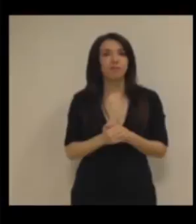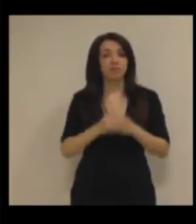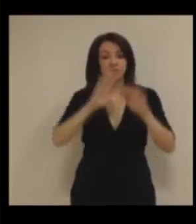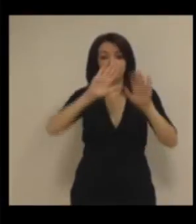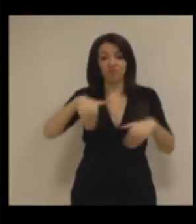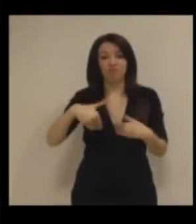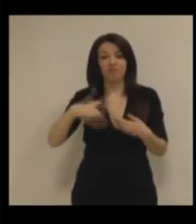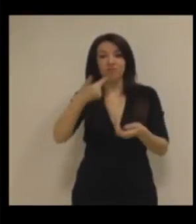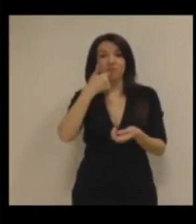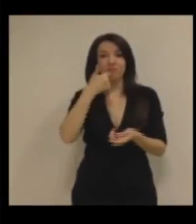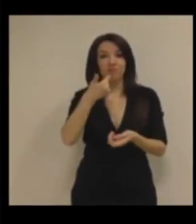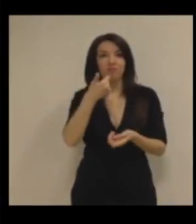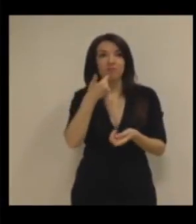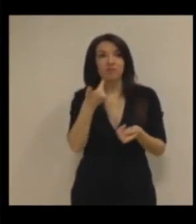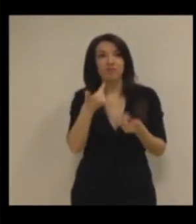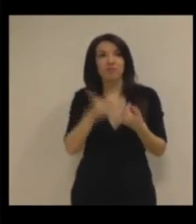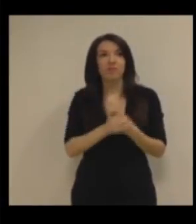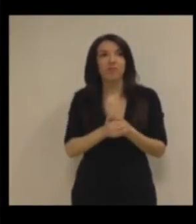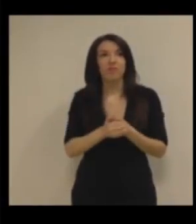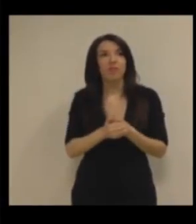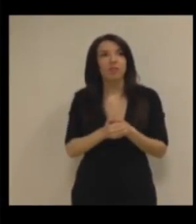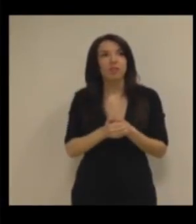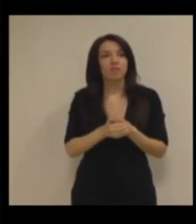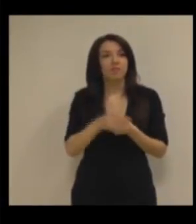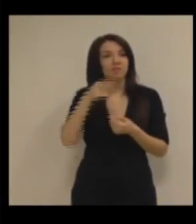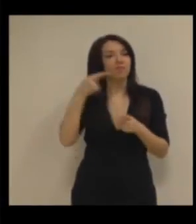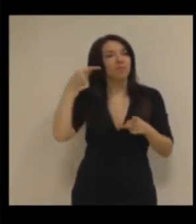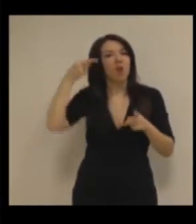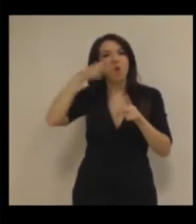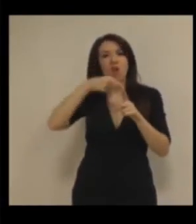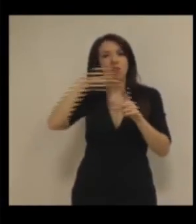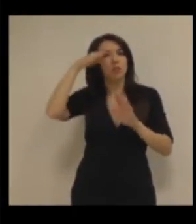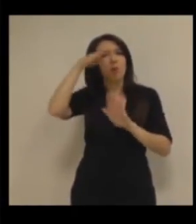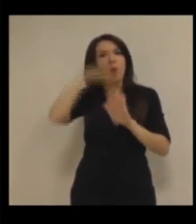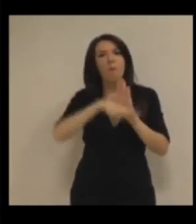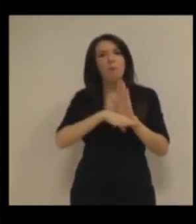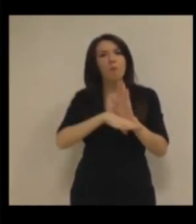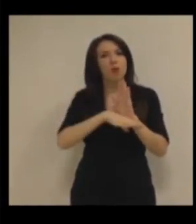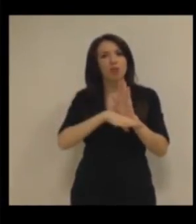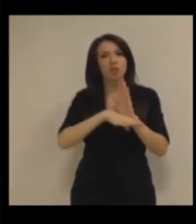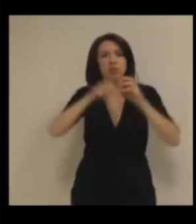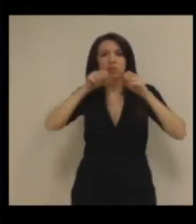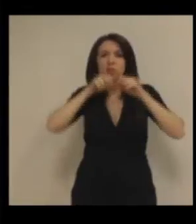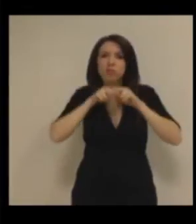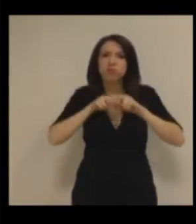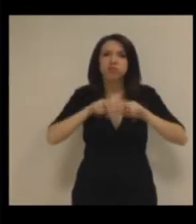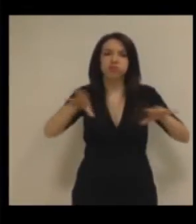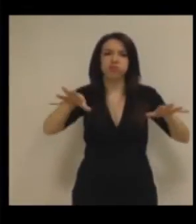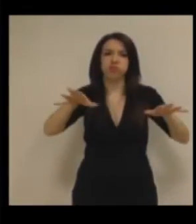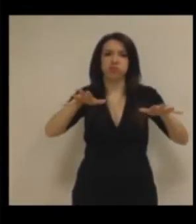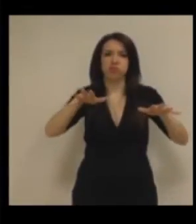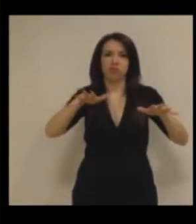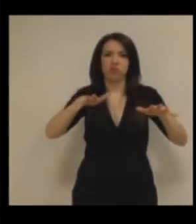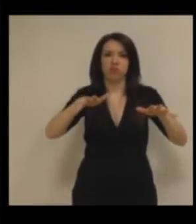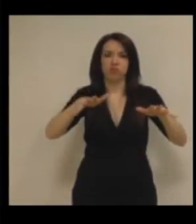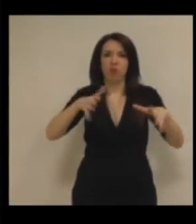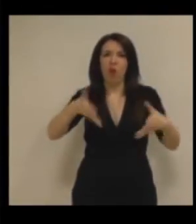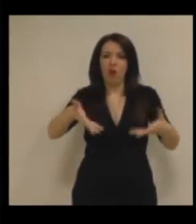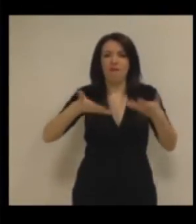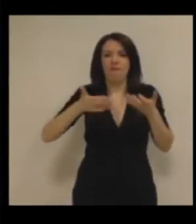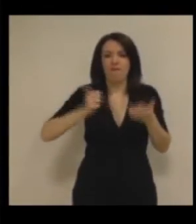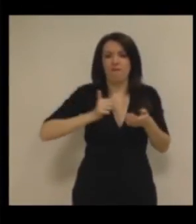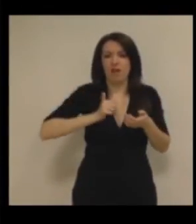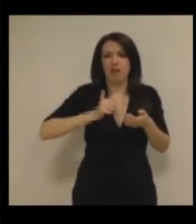Por último, añadir que es una misión del proyecto difundir los beneficios que